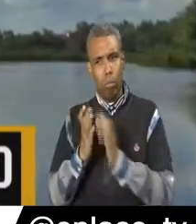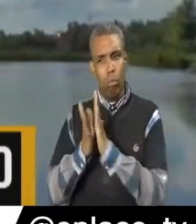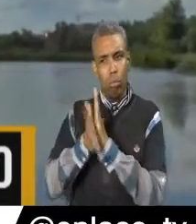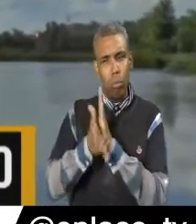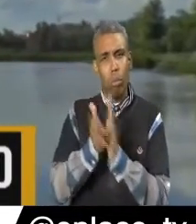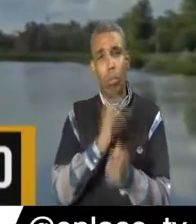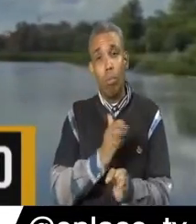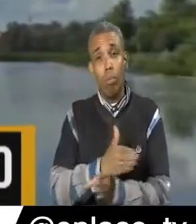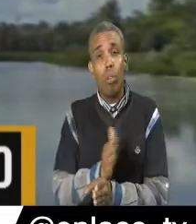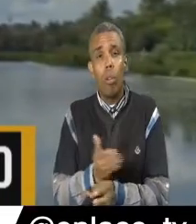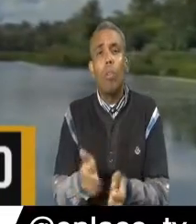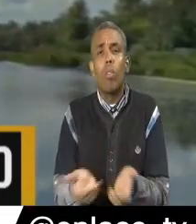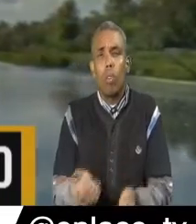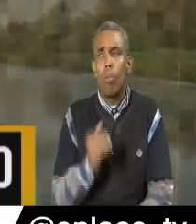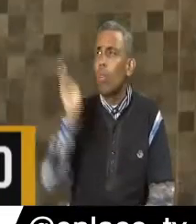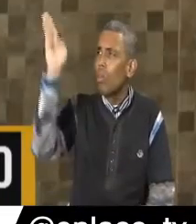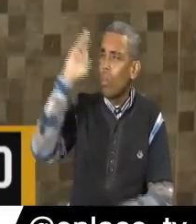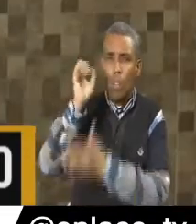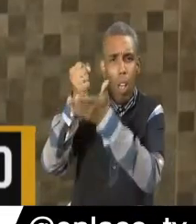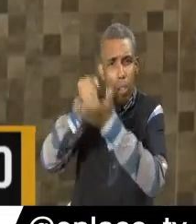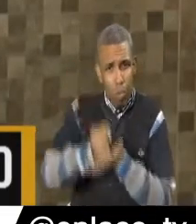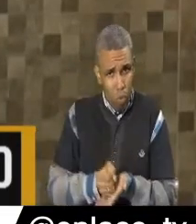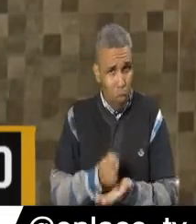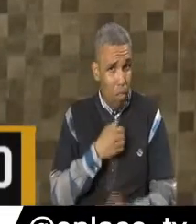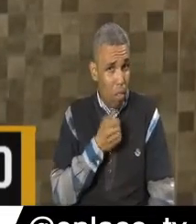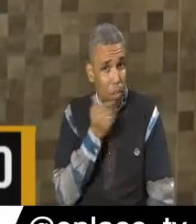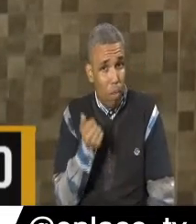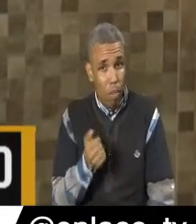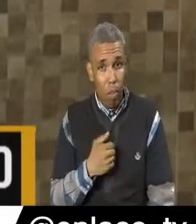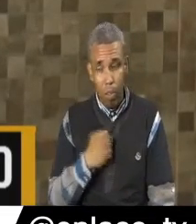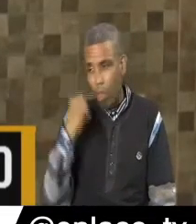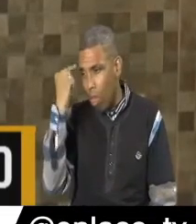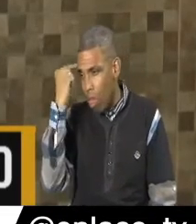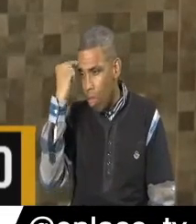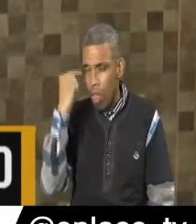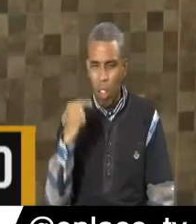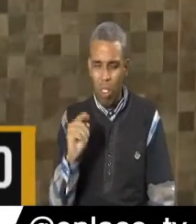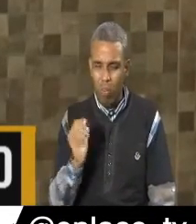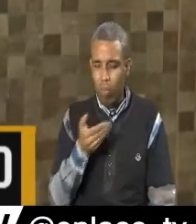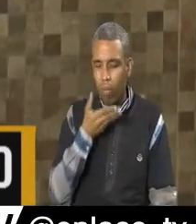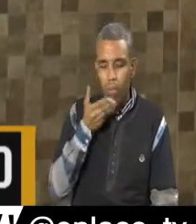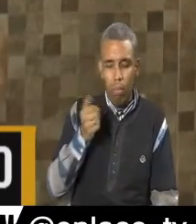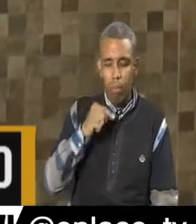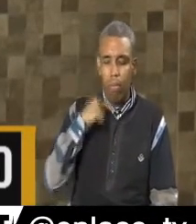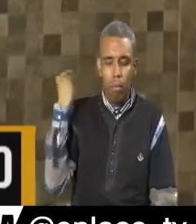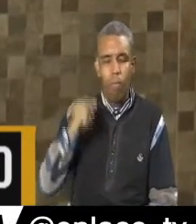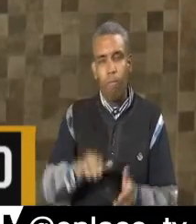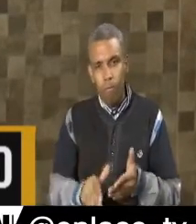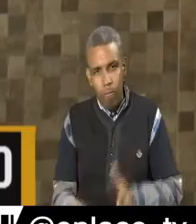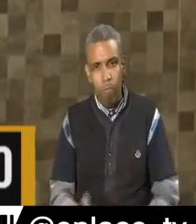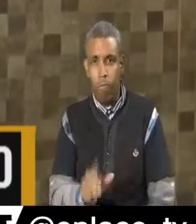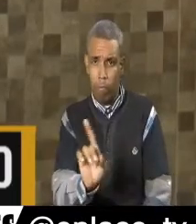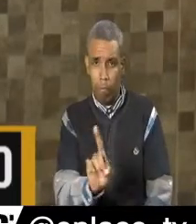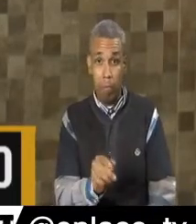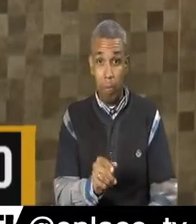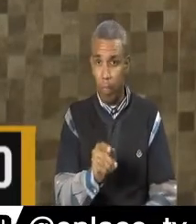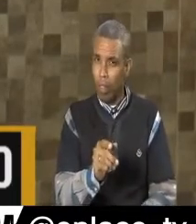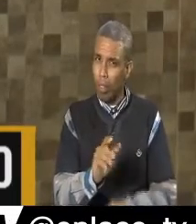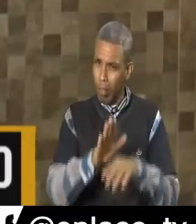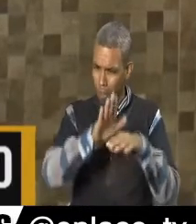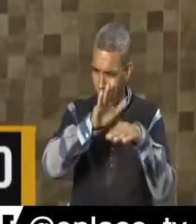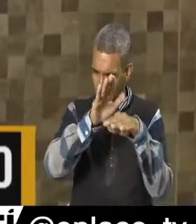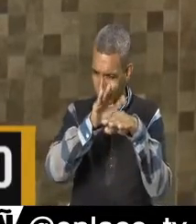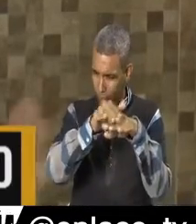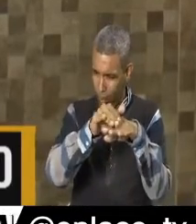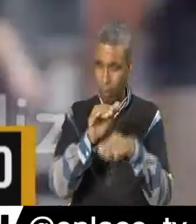es buscando la ayuda divina. Bueno, es una invitación, primero que todo, a aferrarse a Dios, a que nos